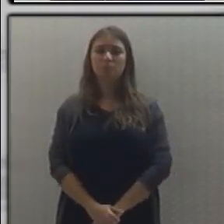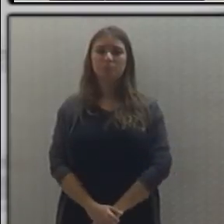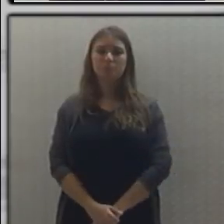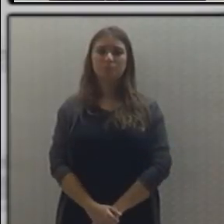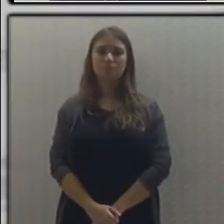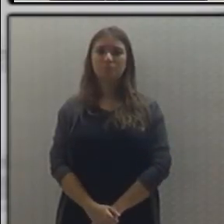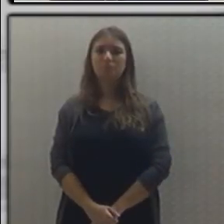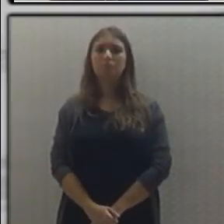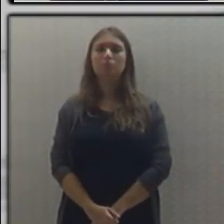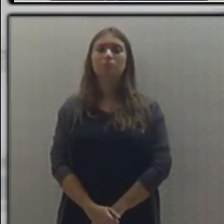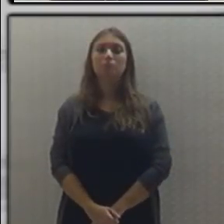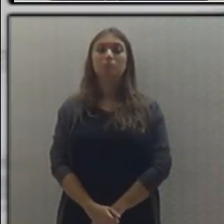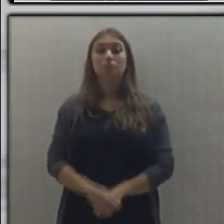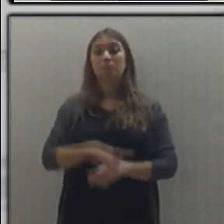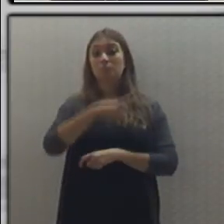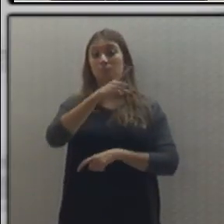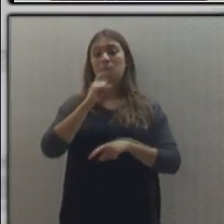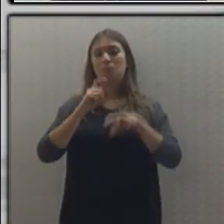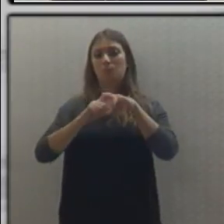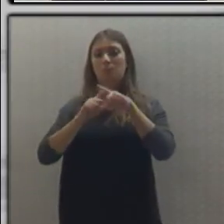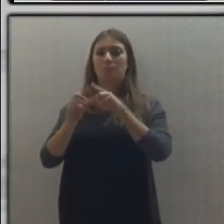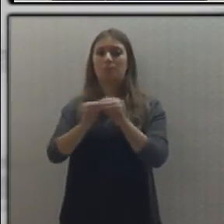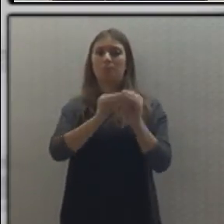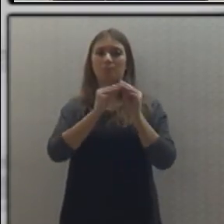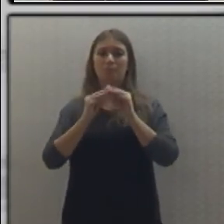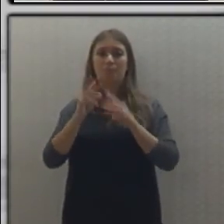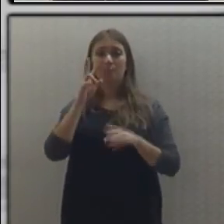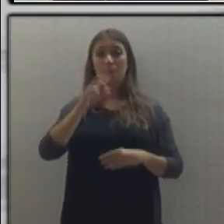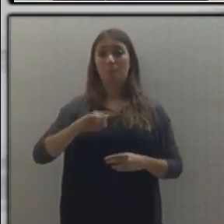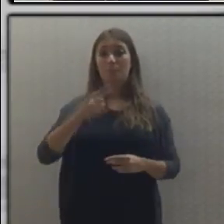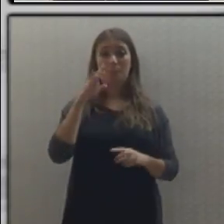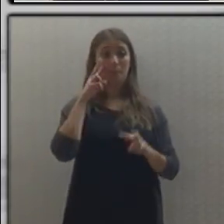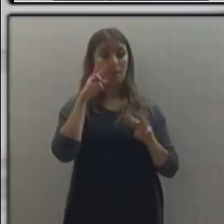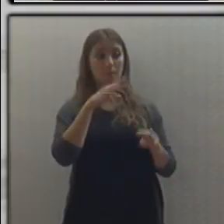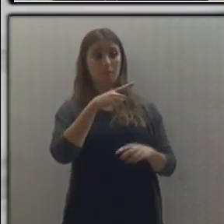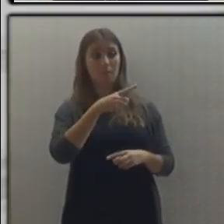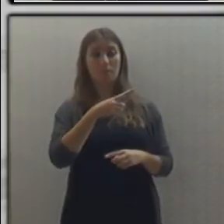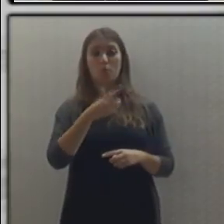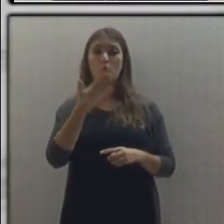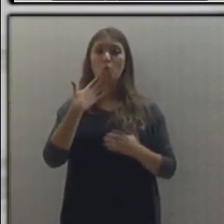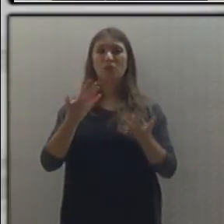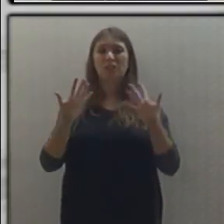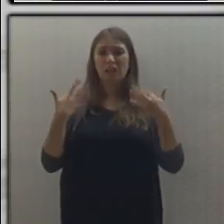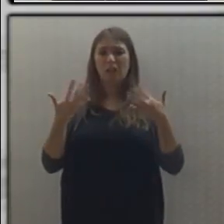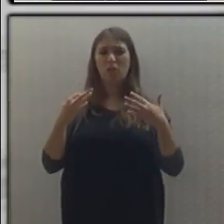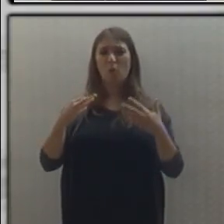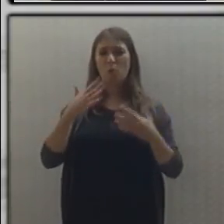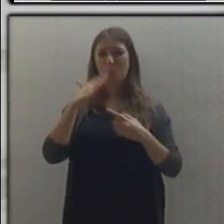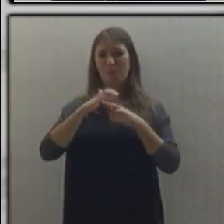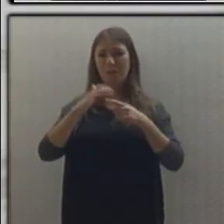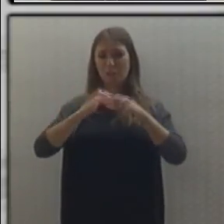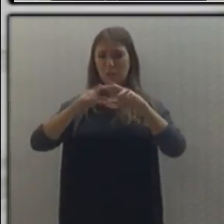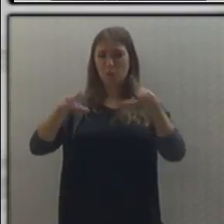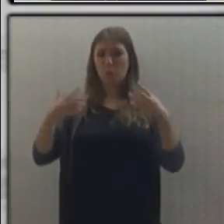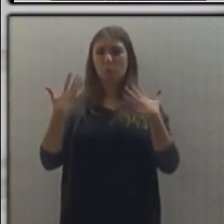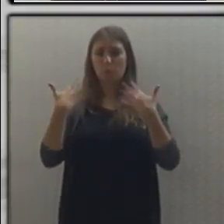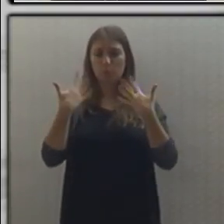Entonces, suelen tener una serie de características comunes. Una es esta primera, cuentan con una especie de terraza o patio que